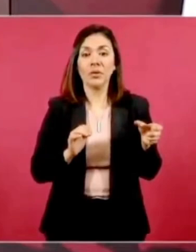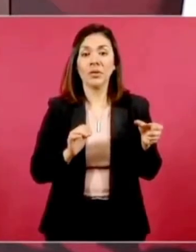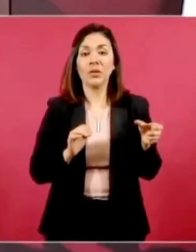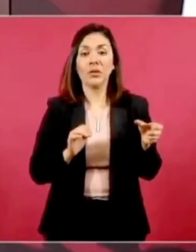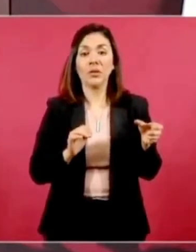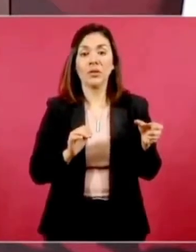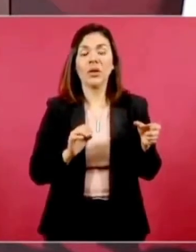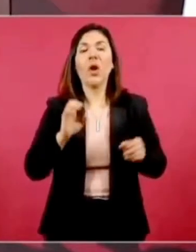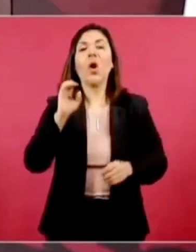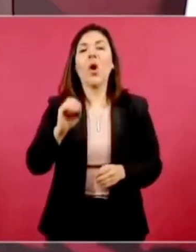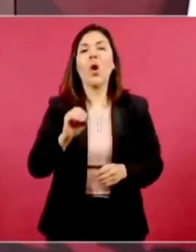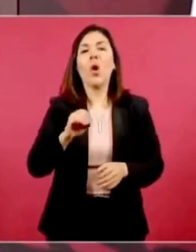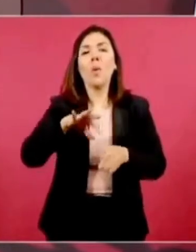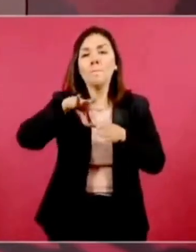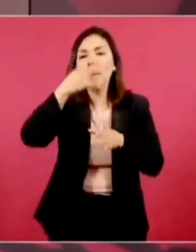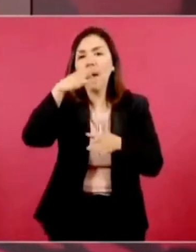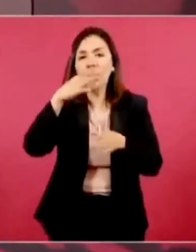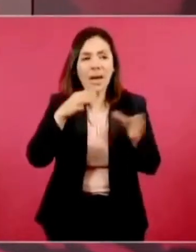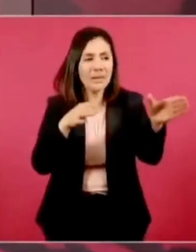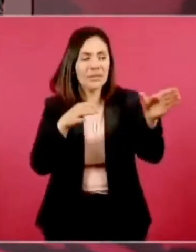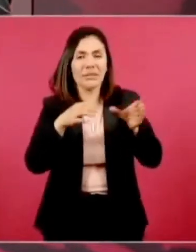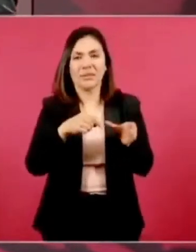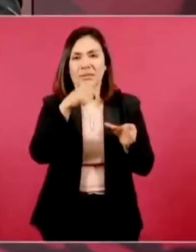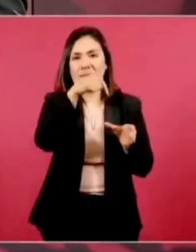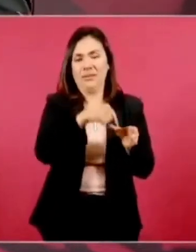como una bolsa de Sabrita.